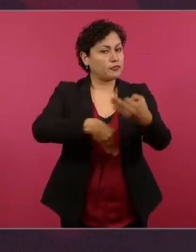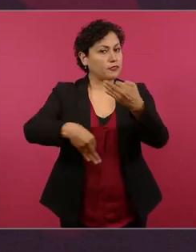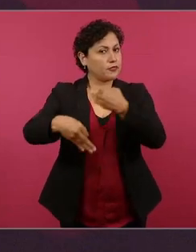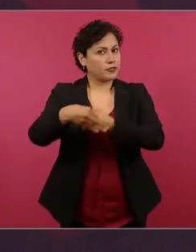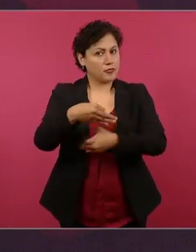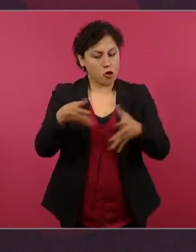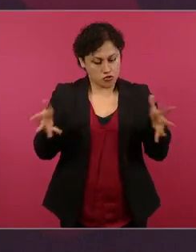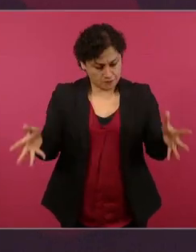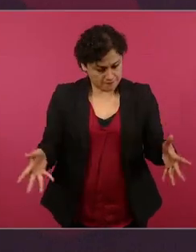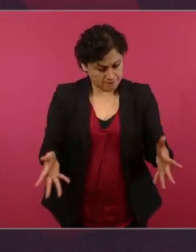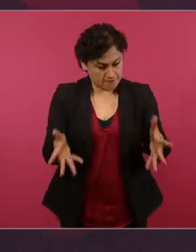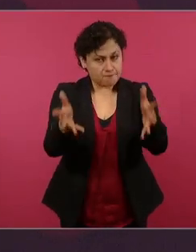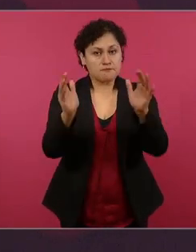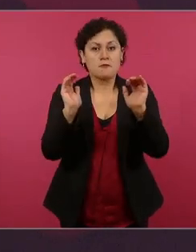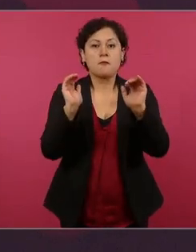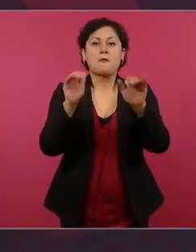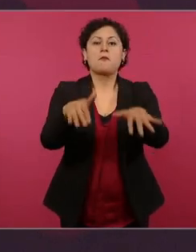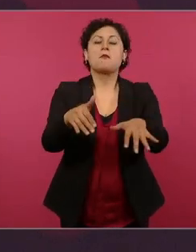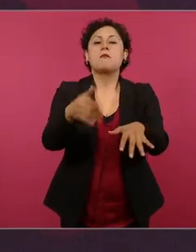a votar.